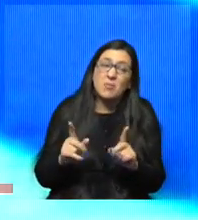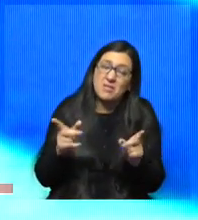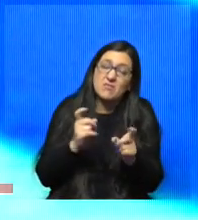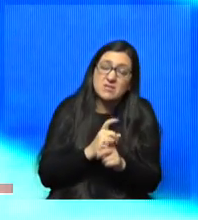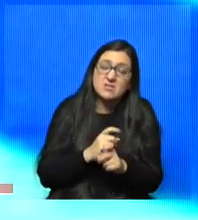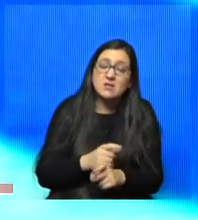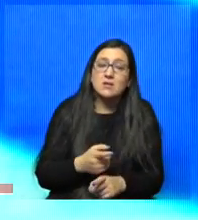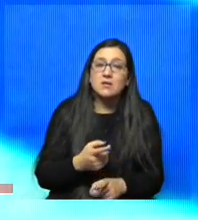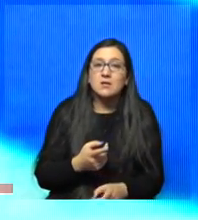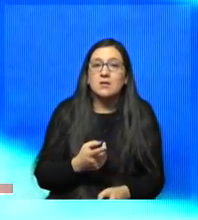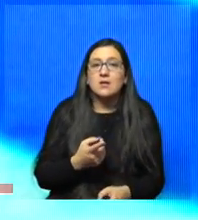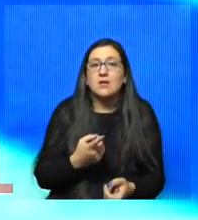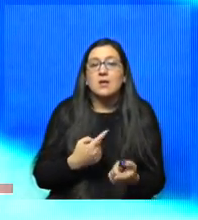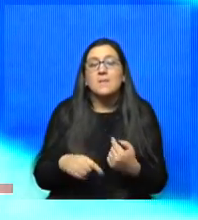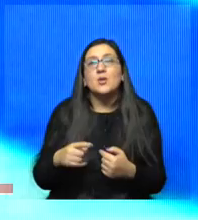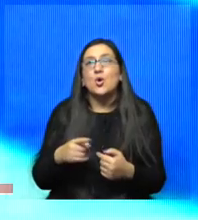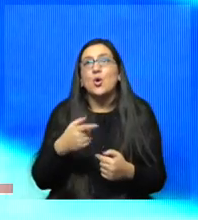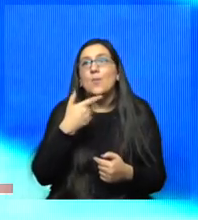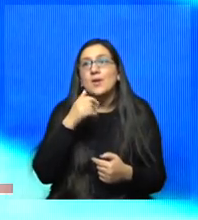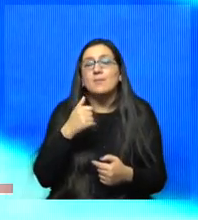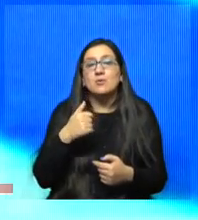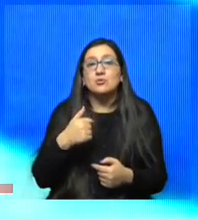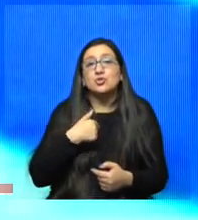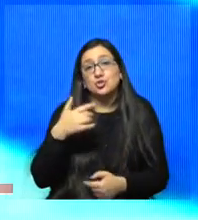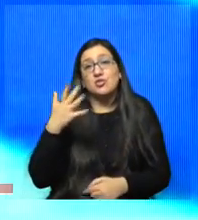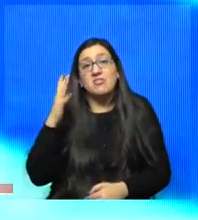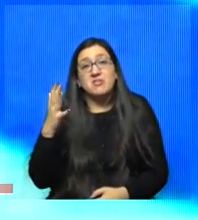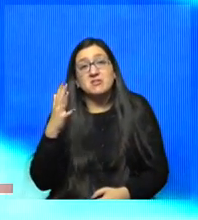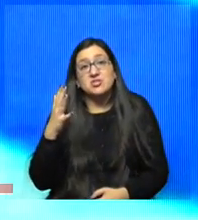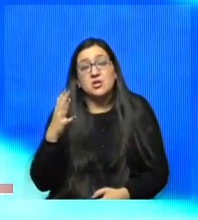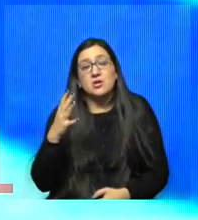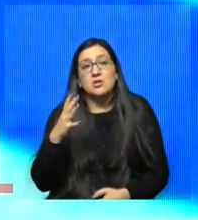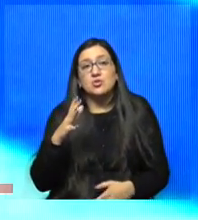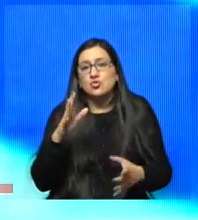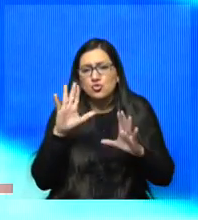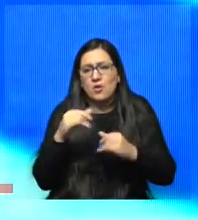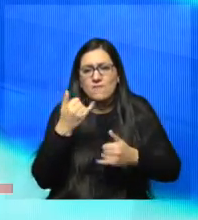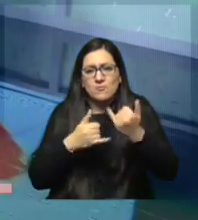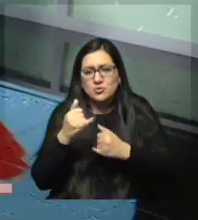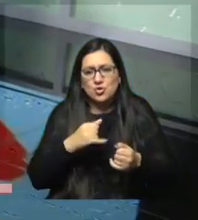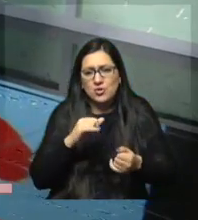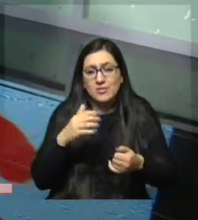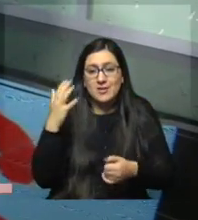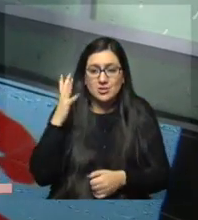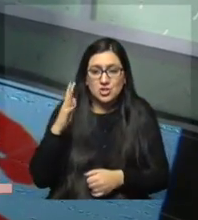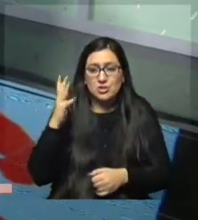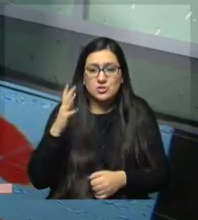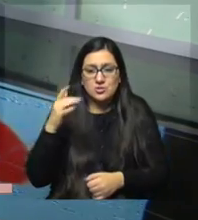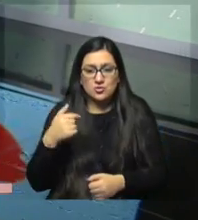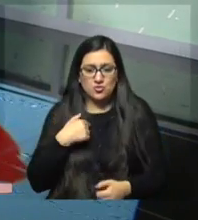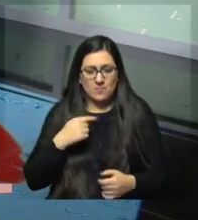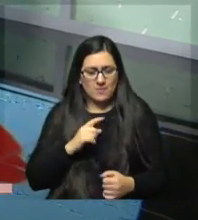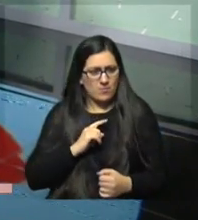derecha, lo hace más polarizante, lo hace... Es como que te esté dando la razón permanentemente. Todo el tiempo. Estoy de acuerdo, y a uno y